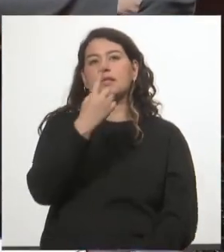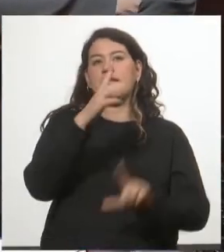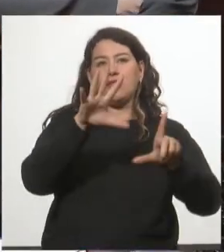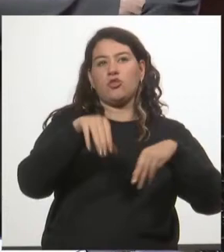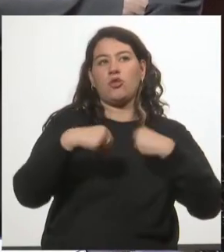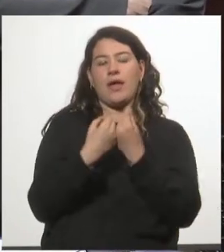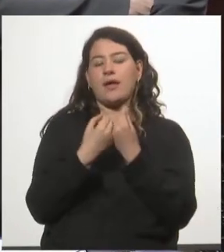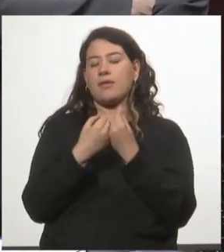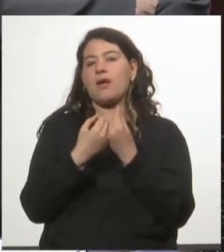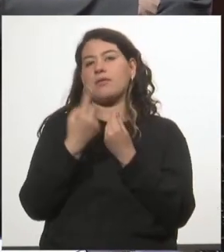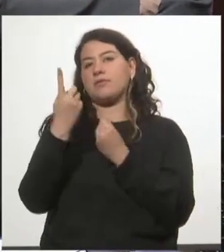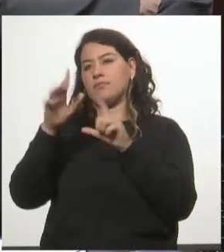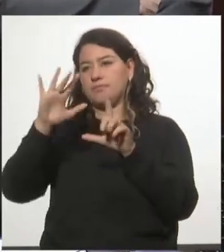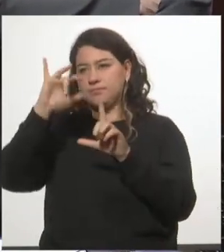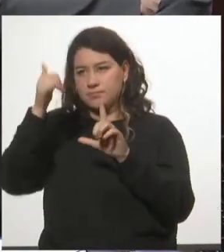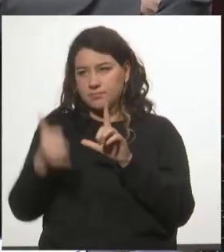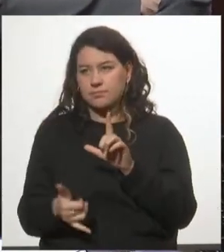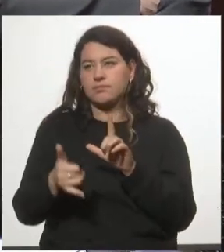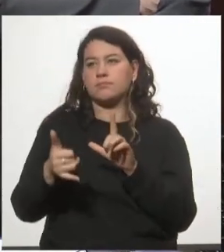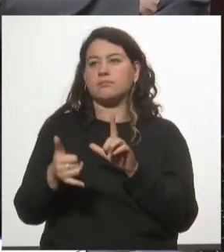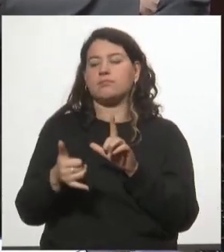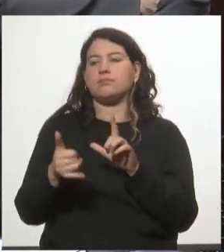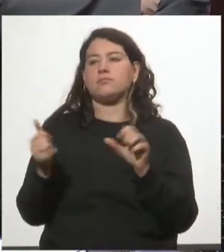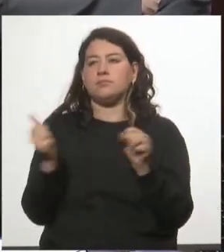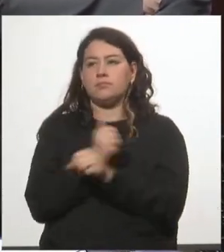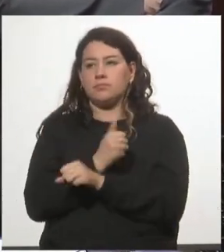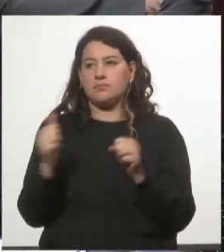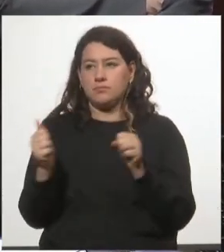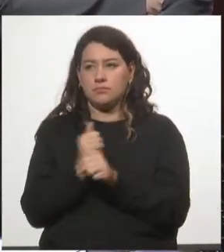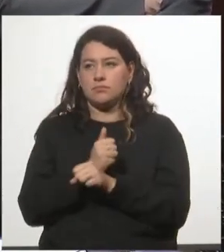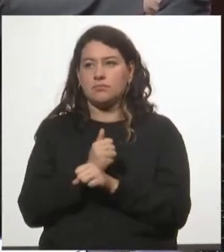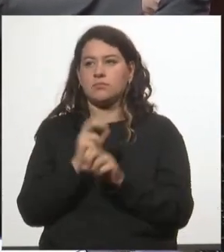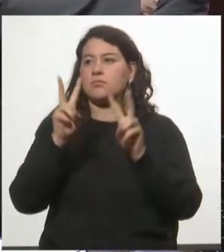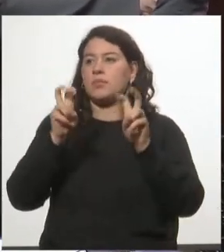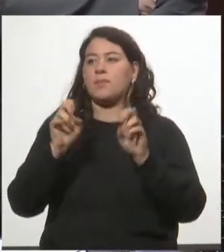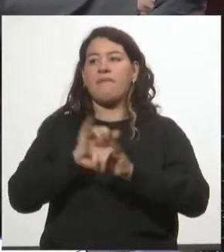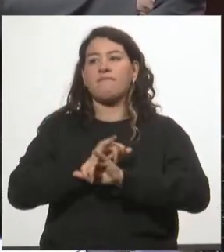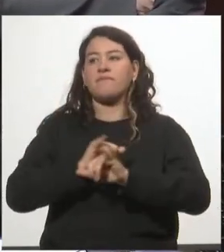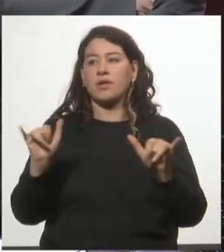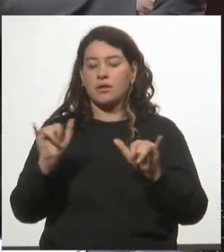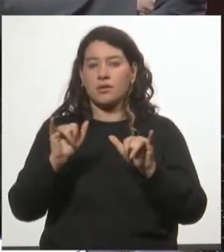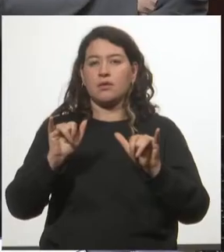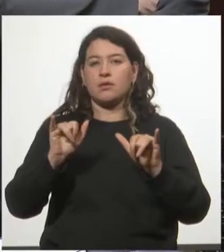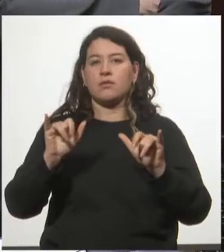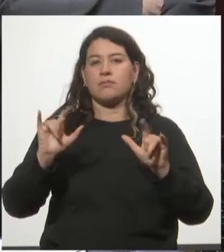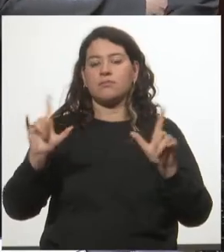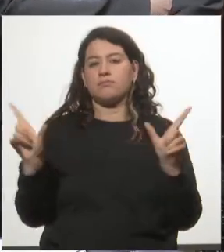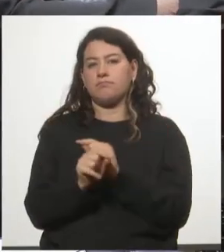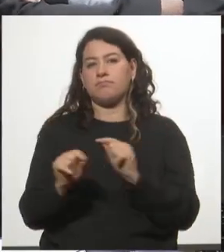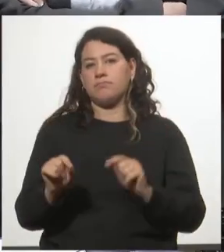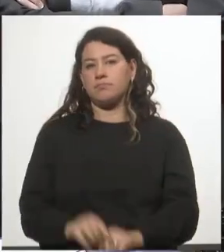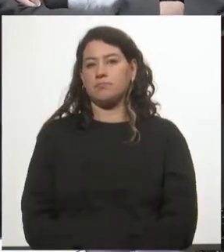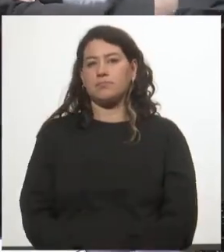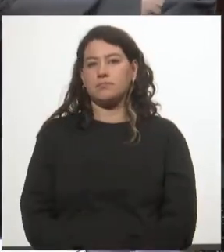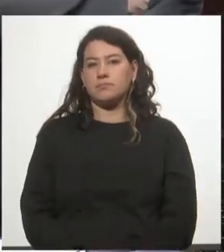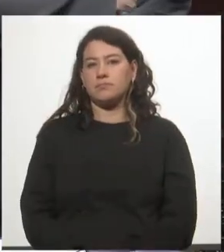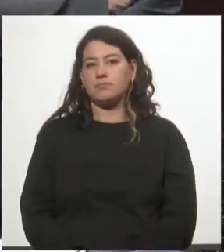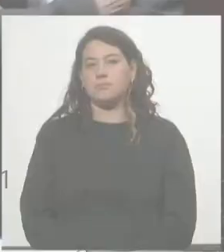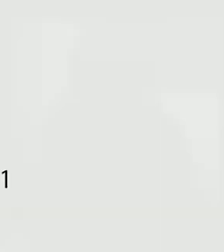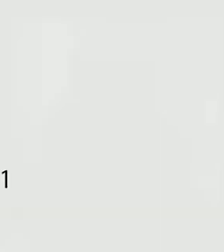17 en 17 aprobado no habiendo más asuntos se levanta la sesión